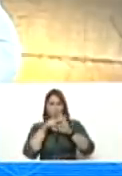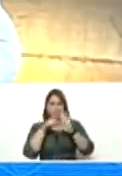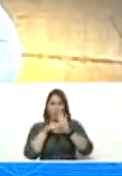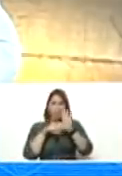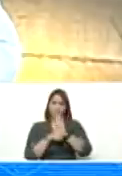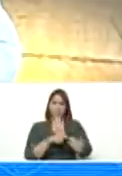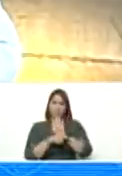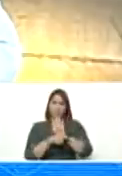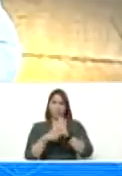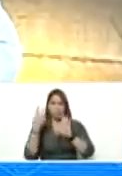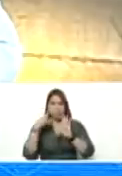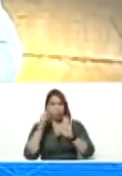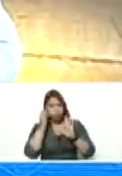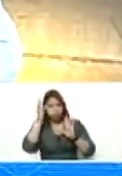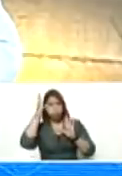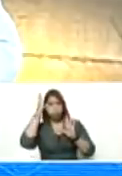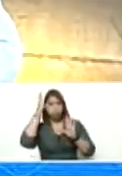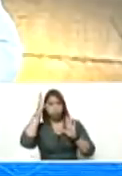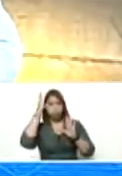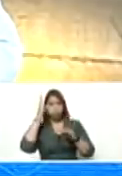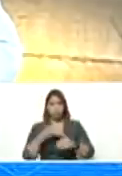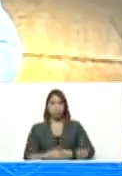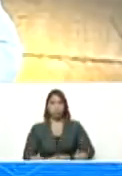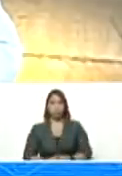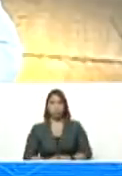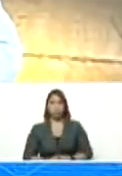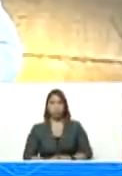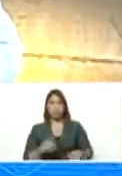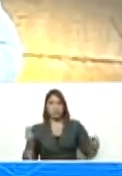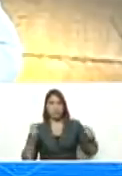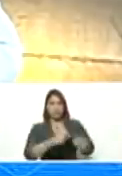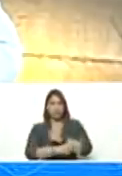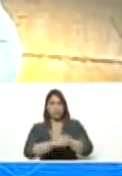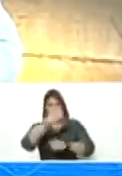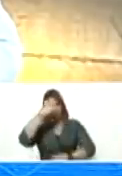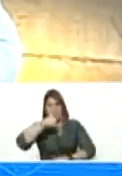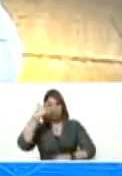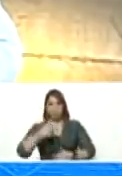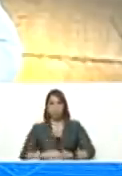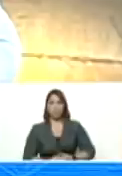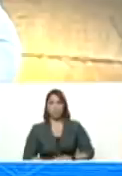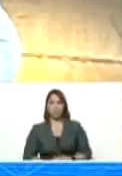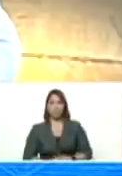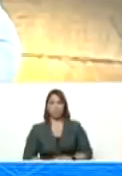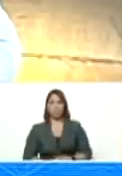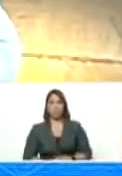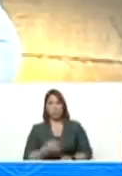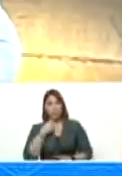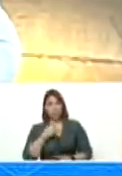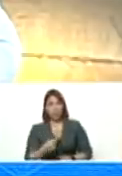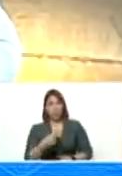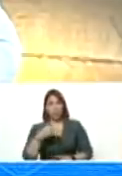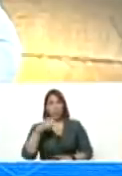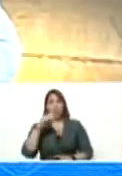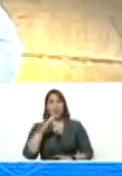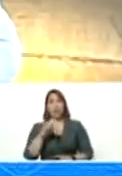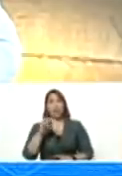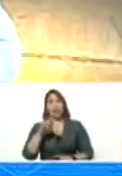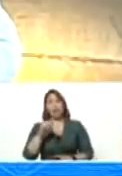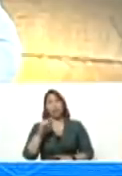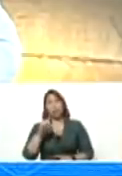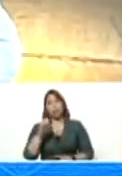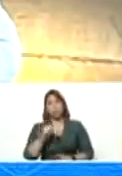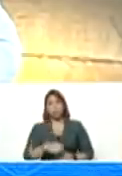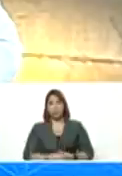por su capacidad para cambiar la realidad. Porque lo dijo Carlos Marx por allá.